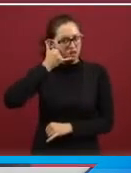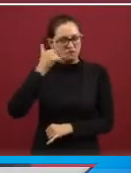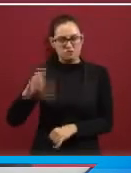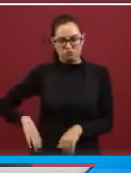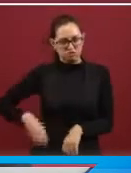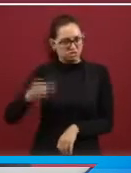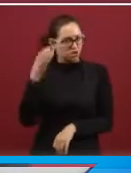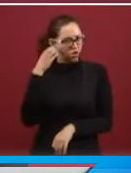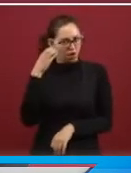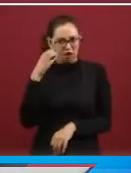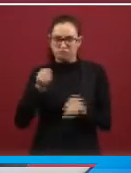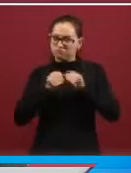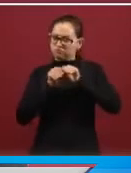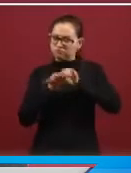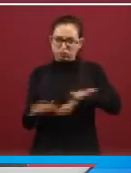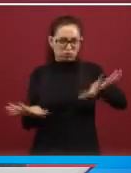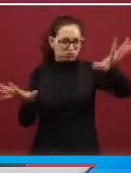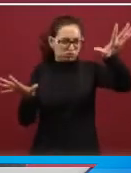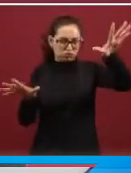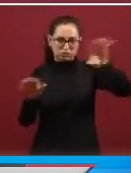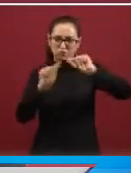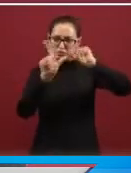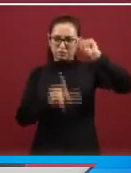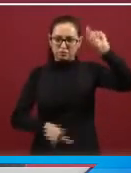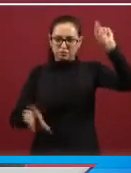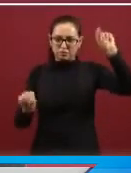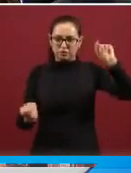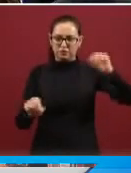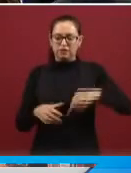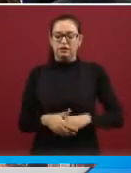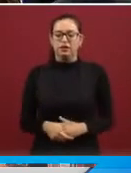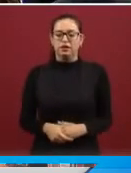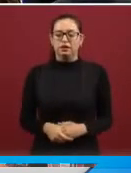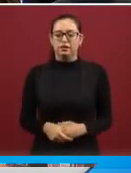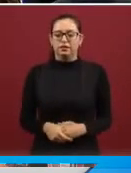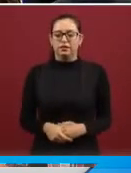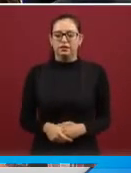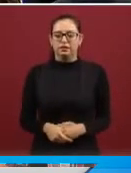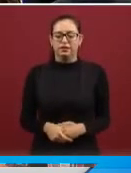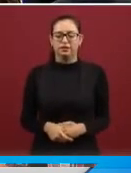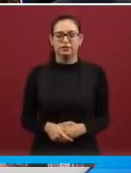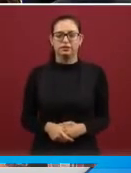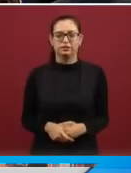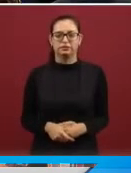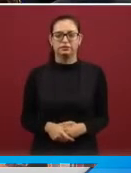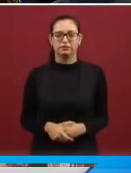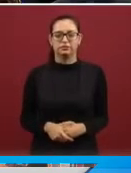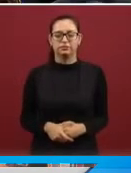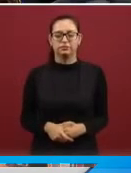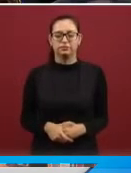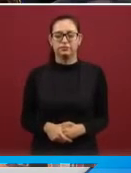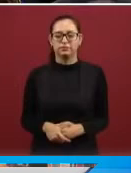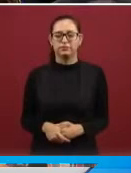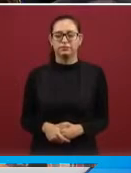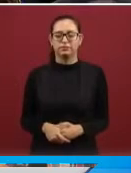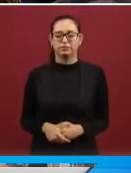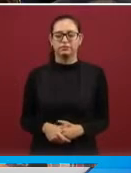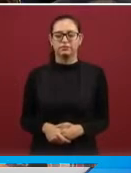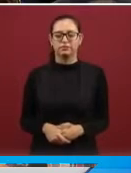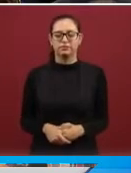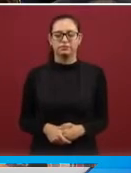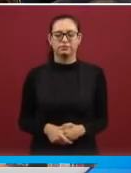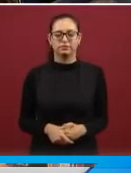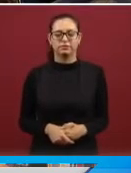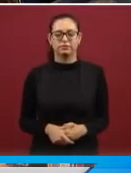móvil en todo el país. El presidente Andrés Manuel López Obrador informa sobre la asociación con el fundador de Facebook para crear